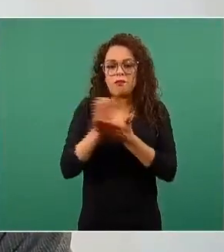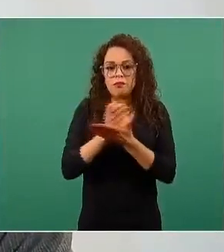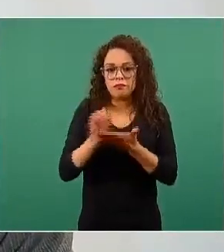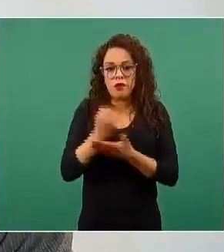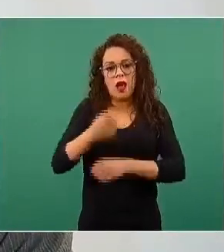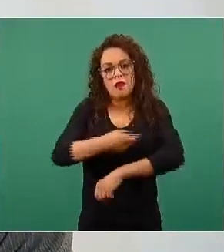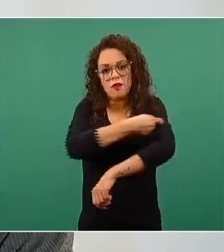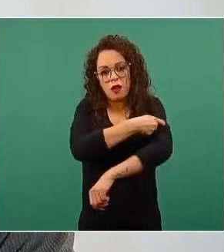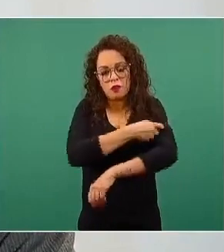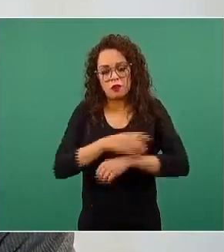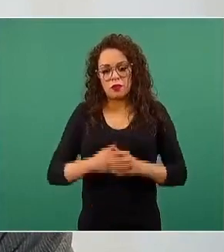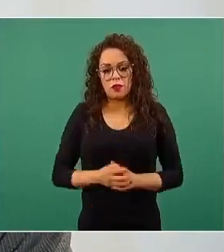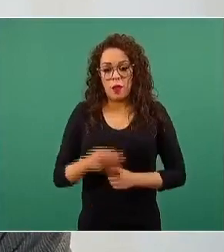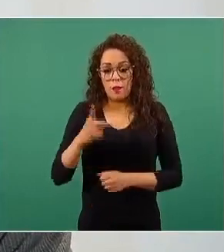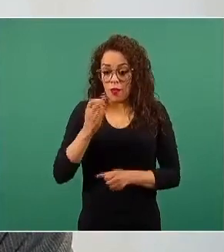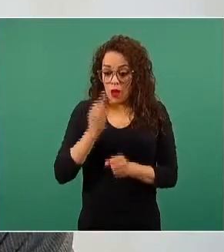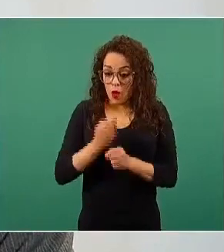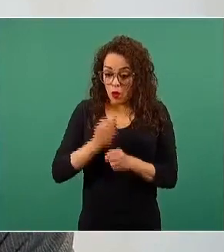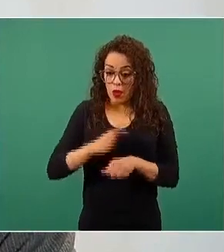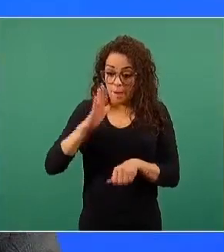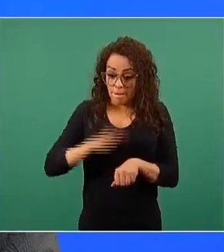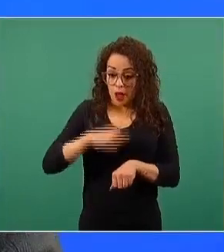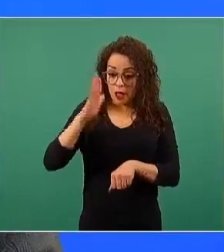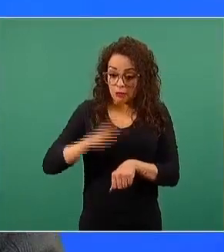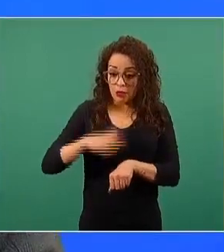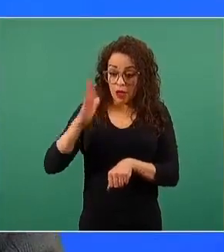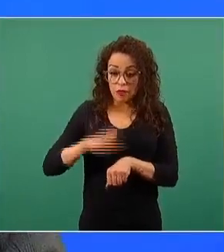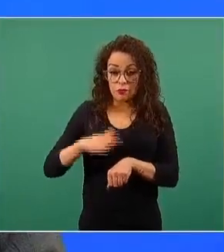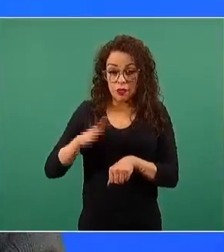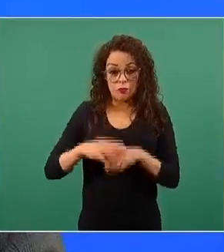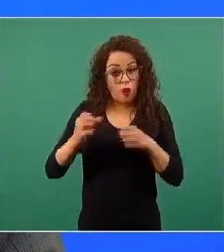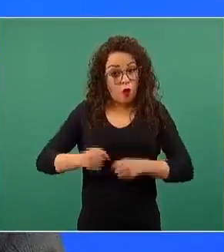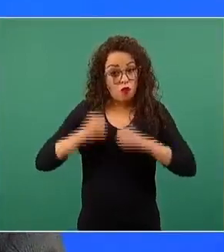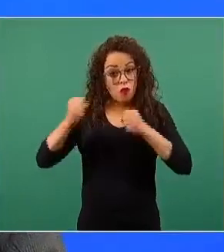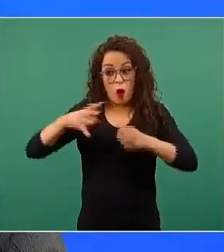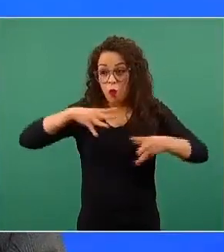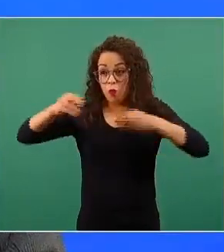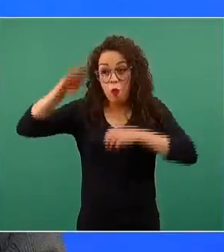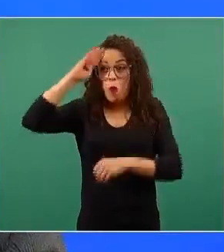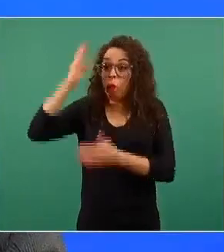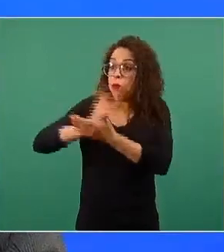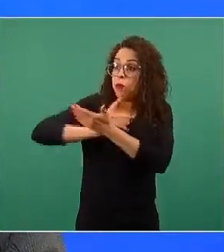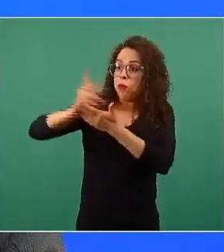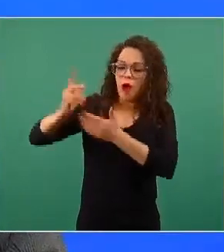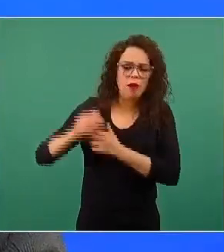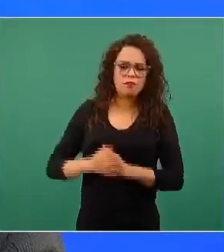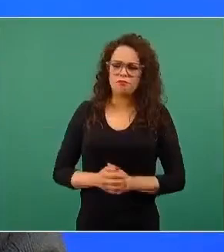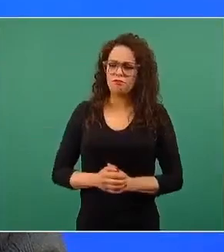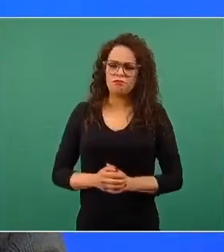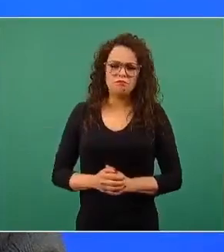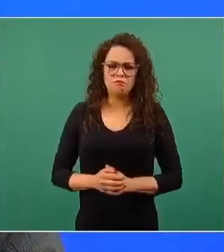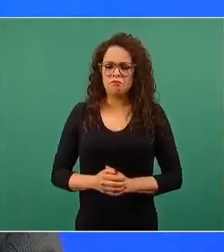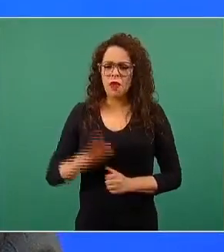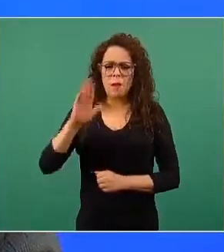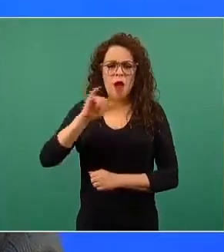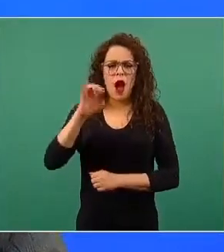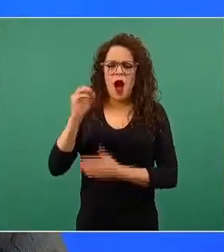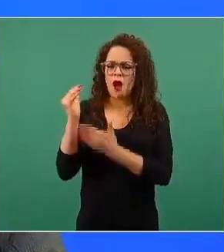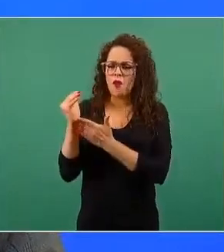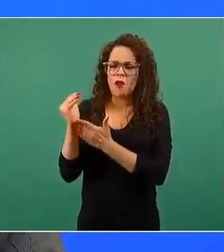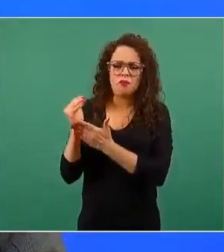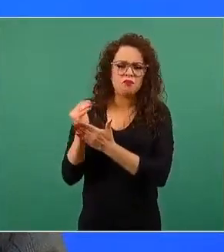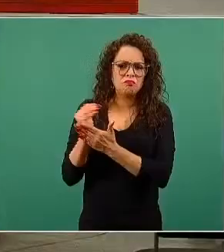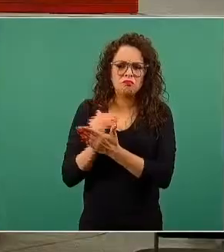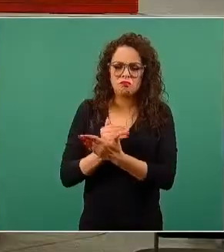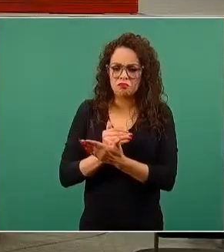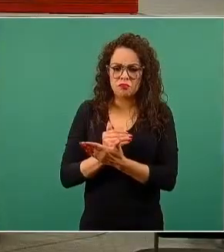un incremento de casos explosivo, se mantiene baja transmisión en el estado y